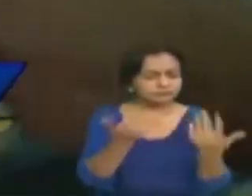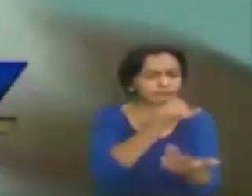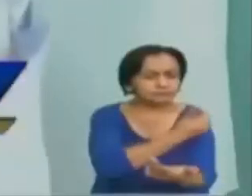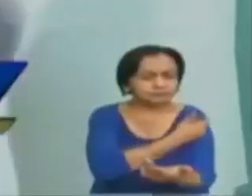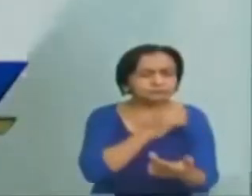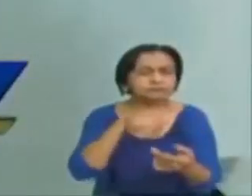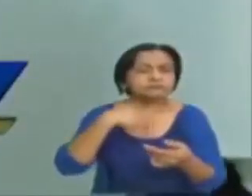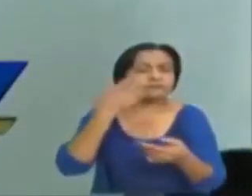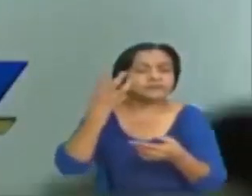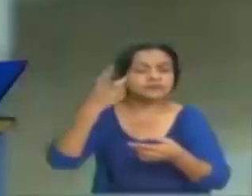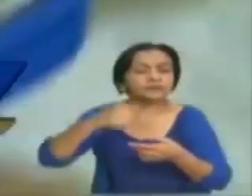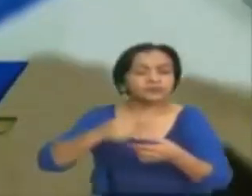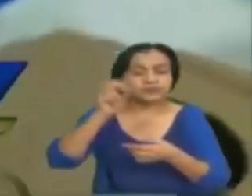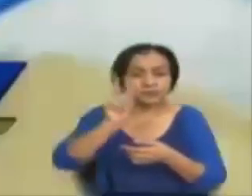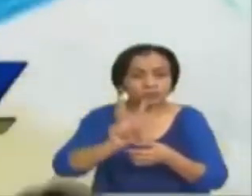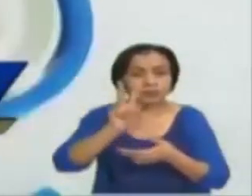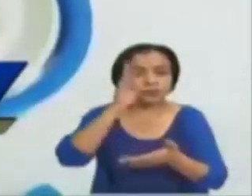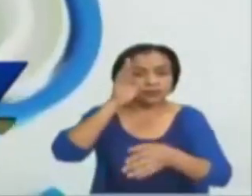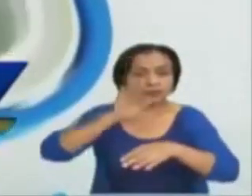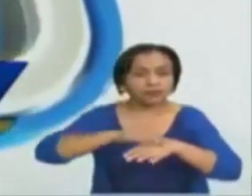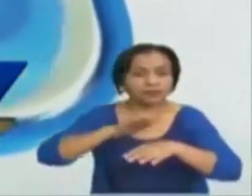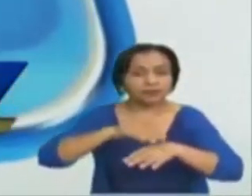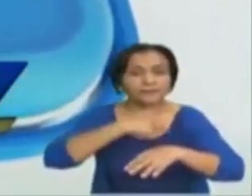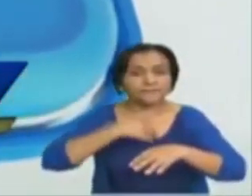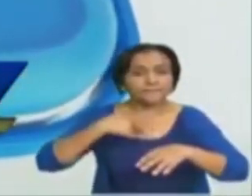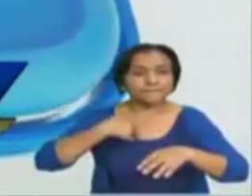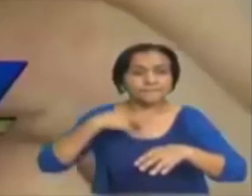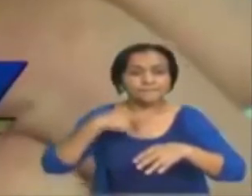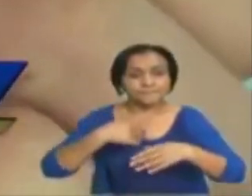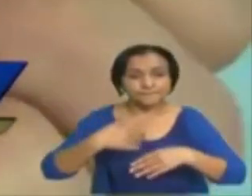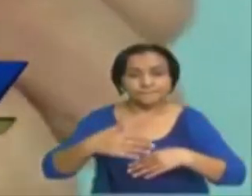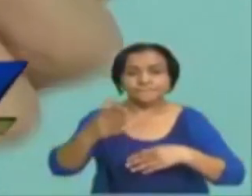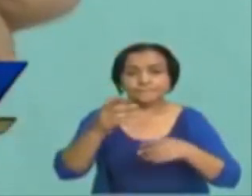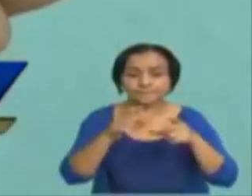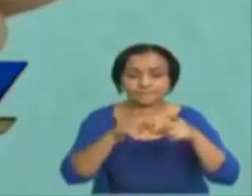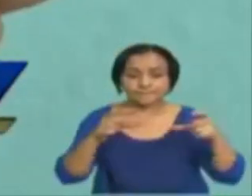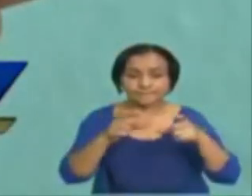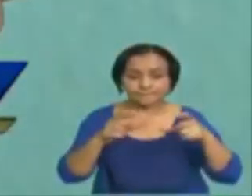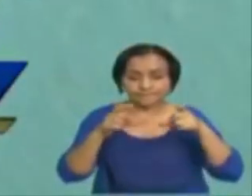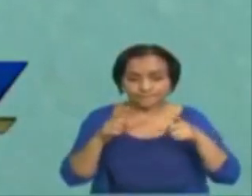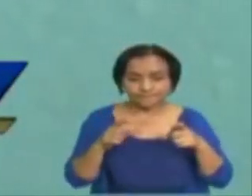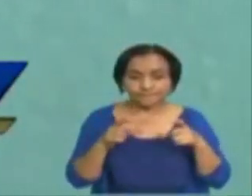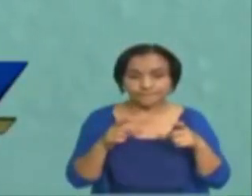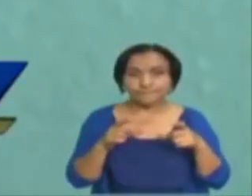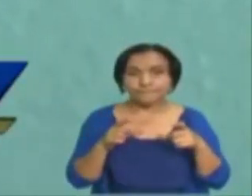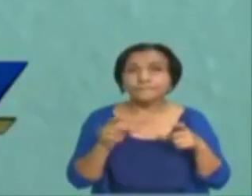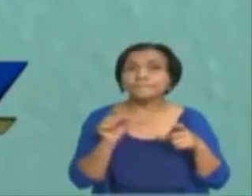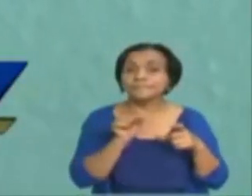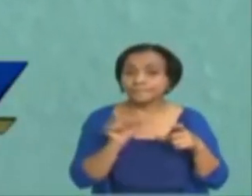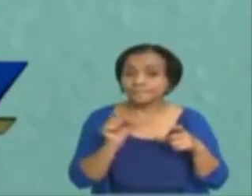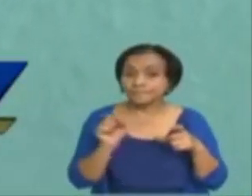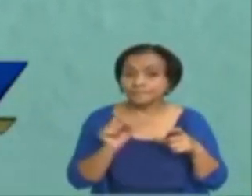iniciar también, Dios mediante, no tengan un retraso, nos lleguen el lunes para iniciar la